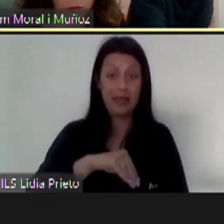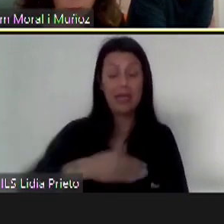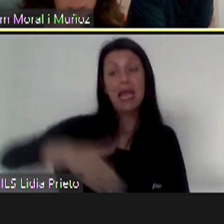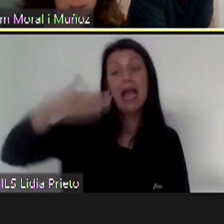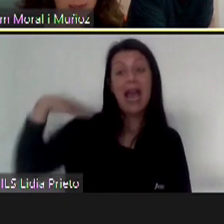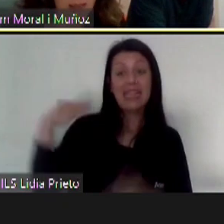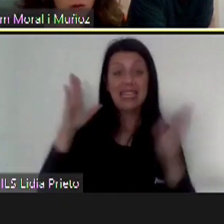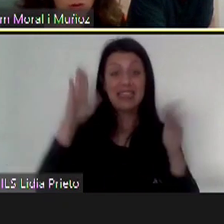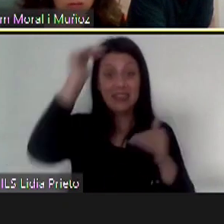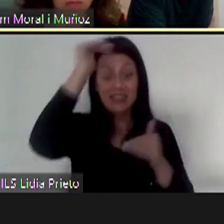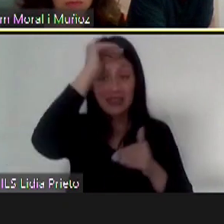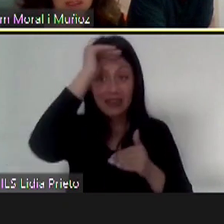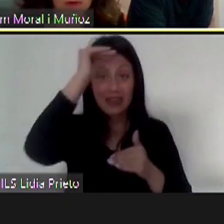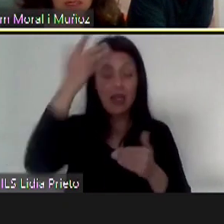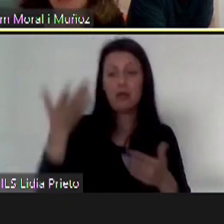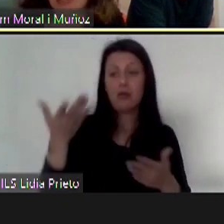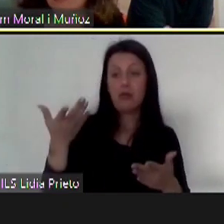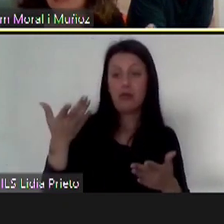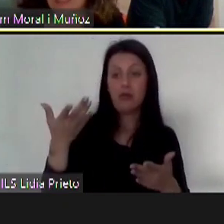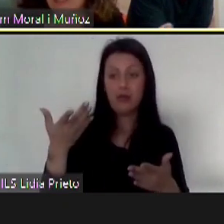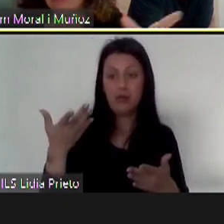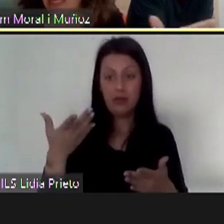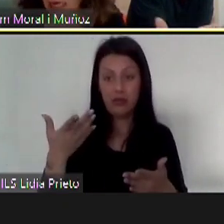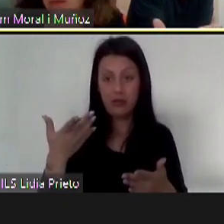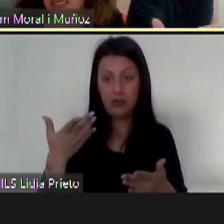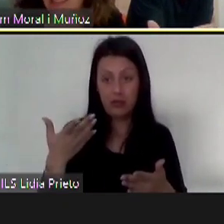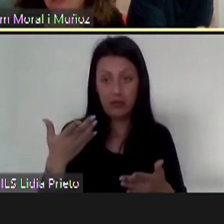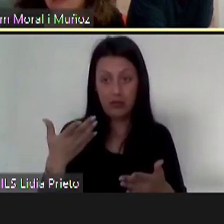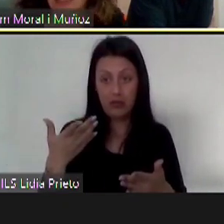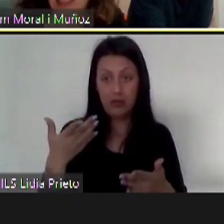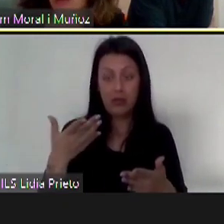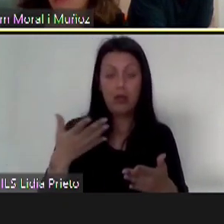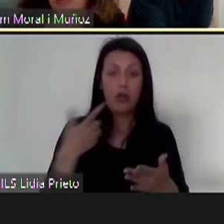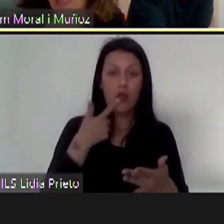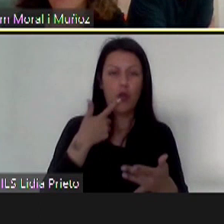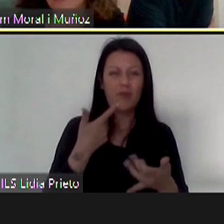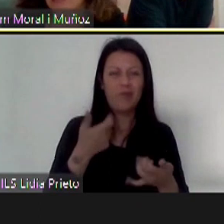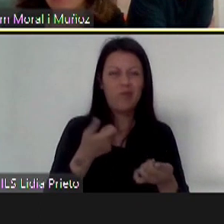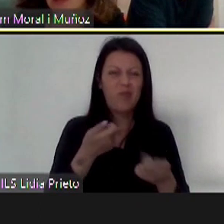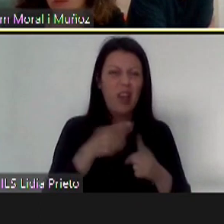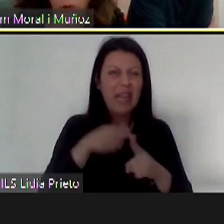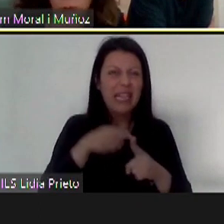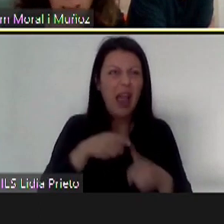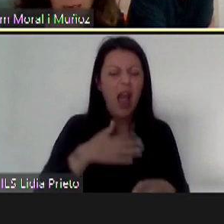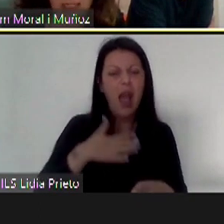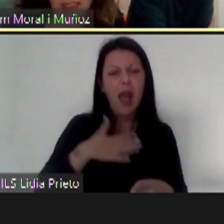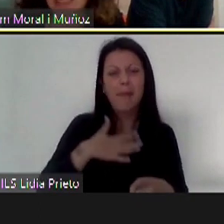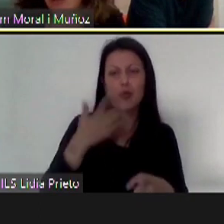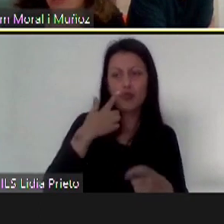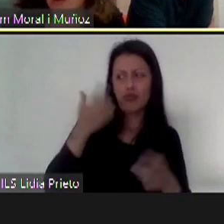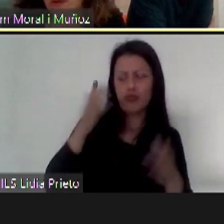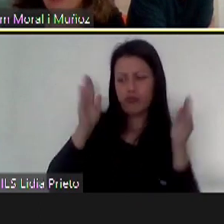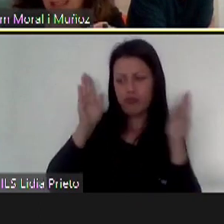con lobotomías, con tareas para tratar las manías y con algo que, pues con las